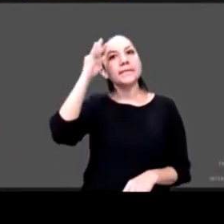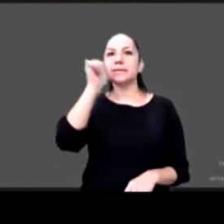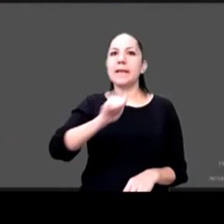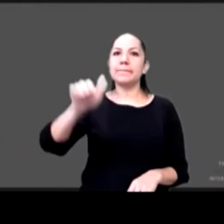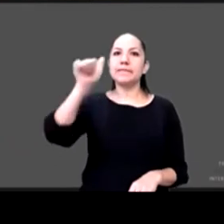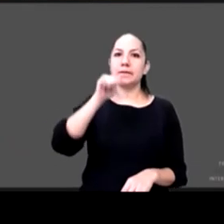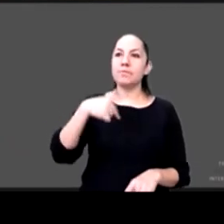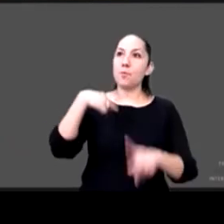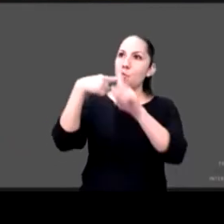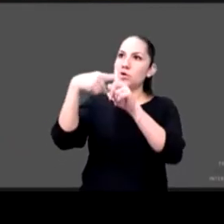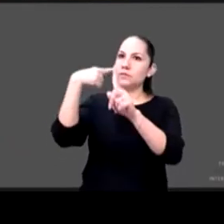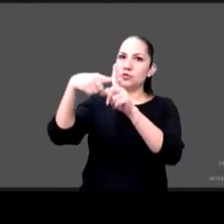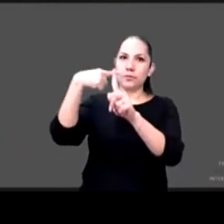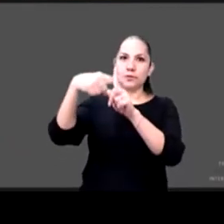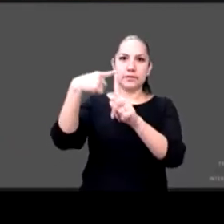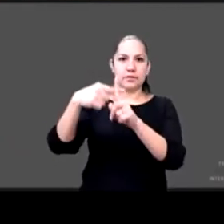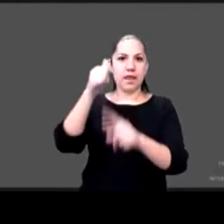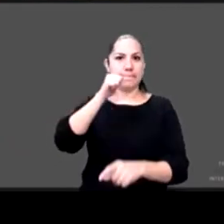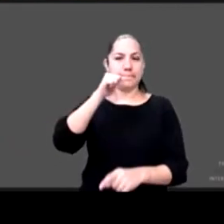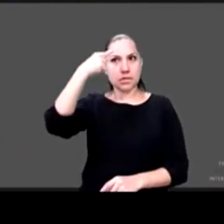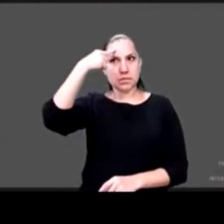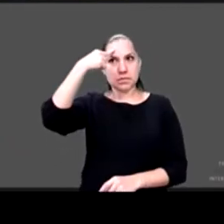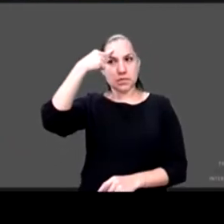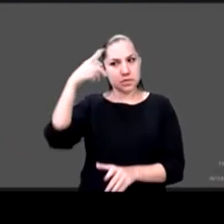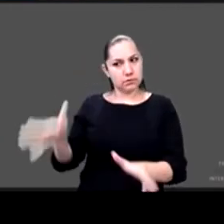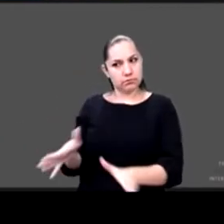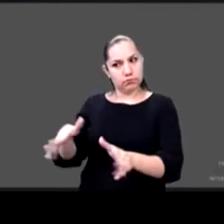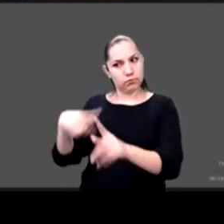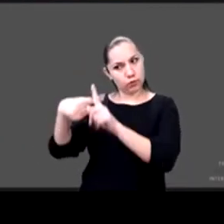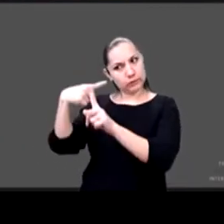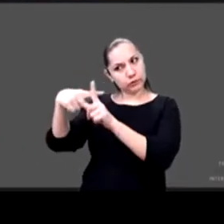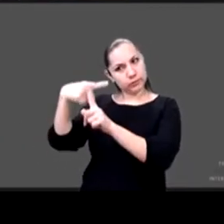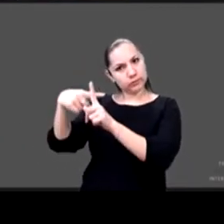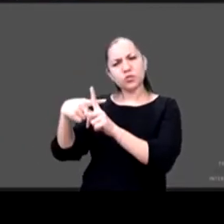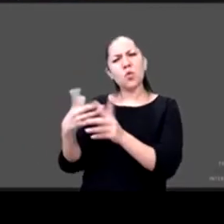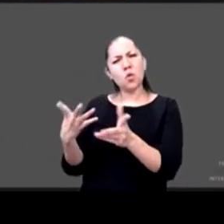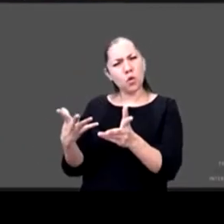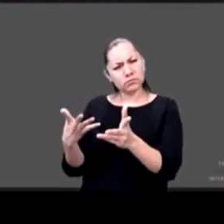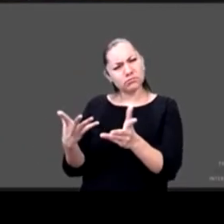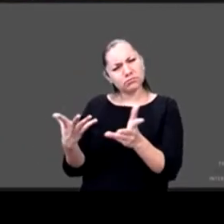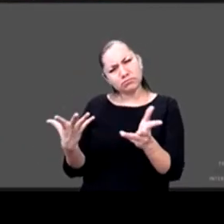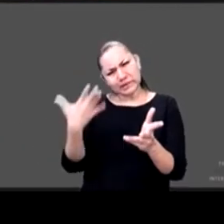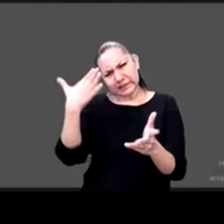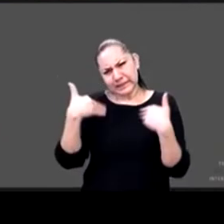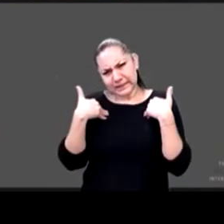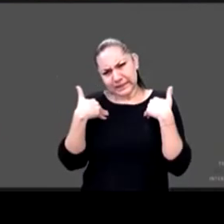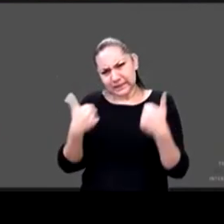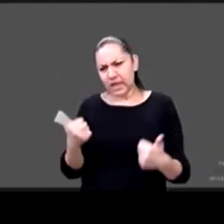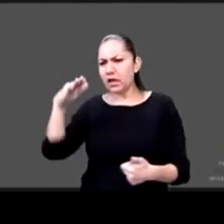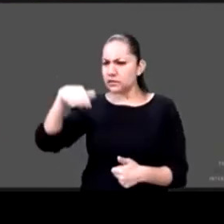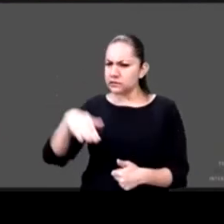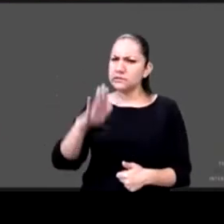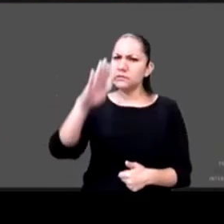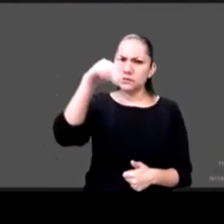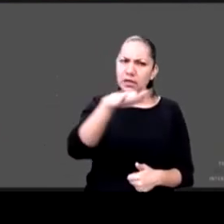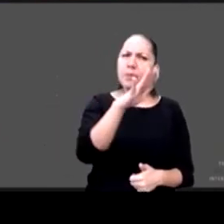reafirmar una comunicación positiva, si podemos hacerlo, es decir, también lo decían por ahí mis colegas, no